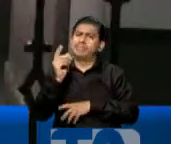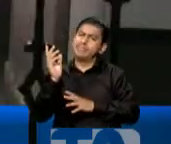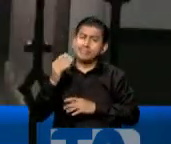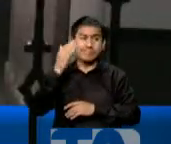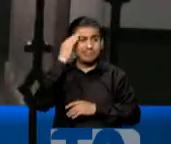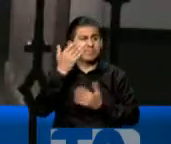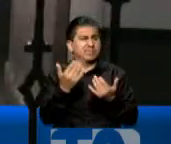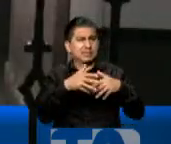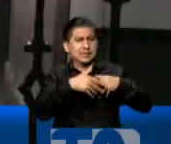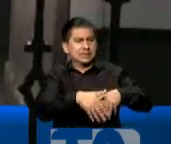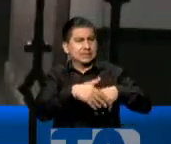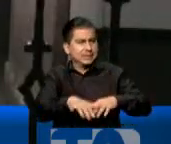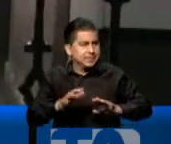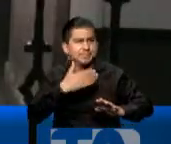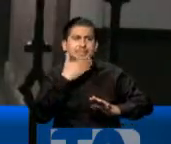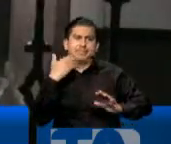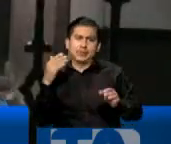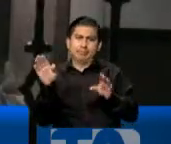el anuncio de la marcha.